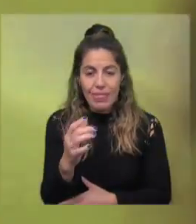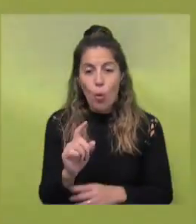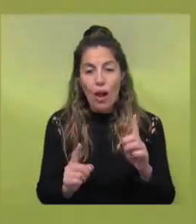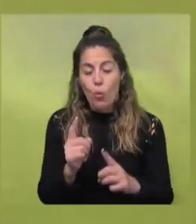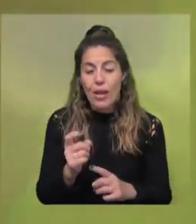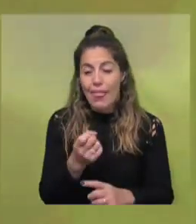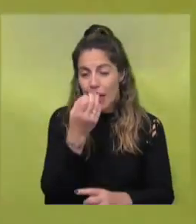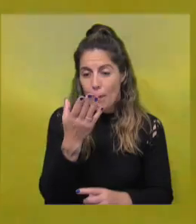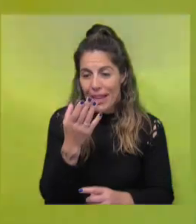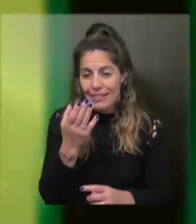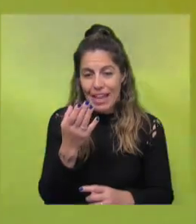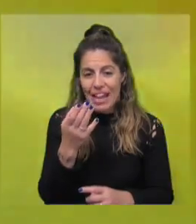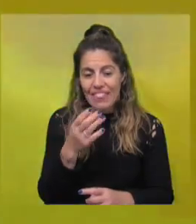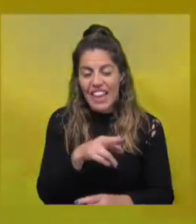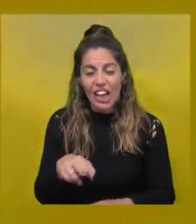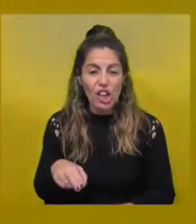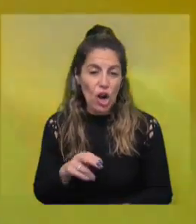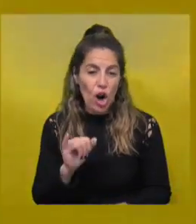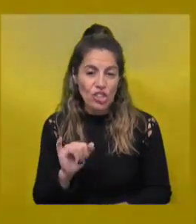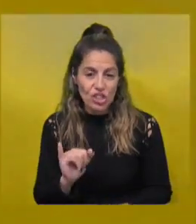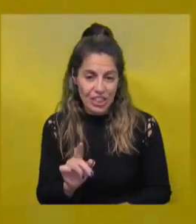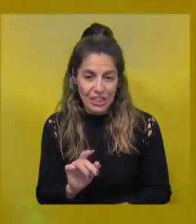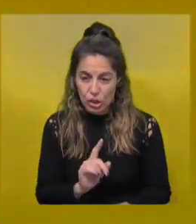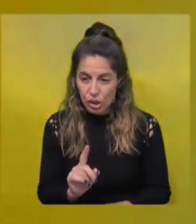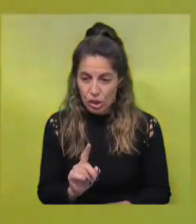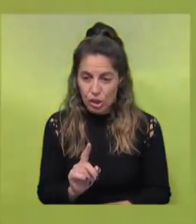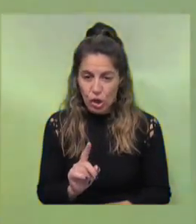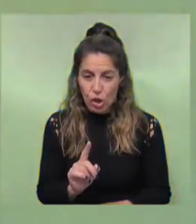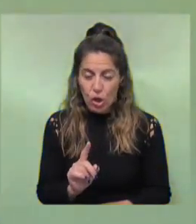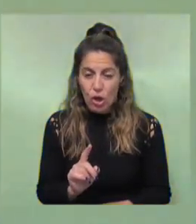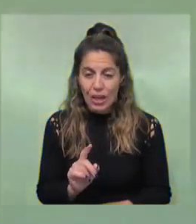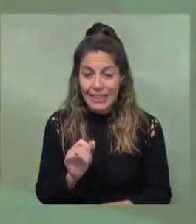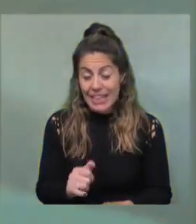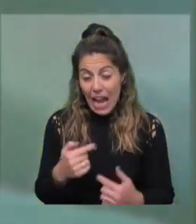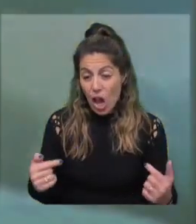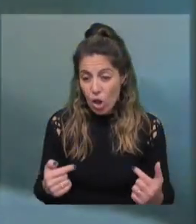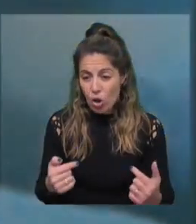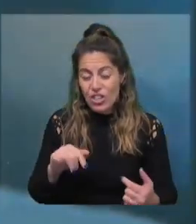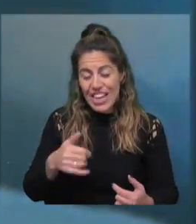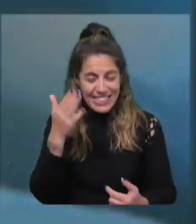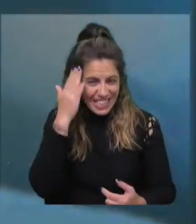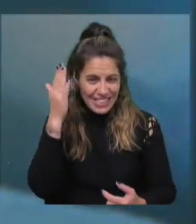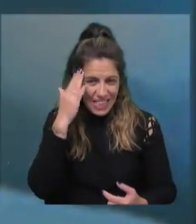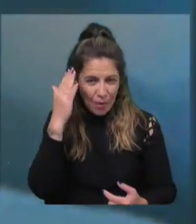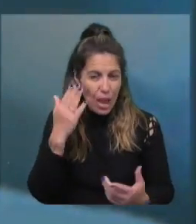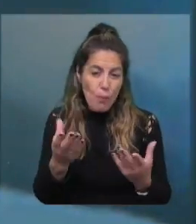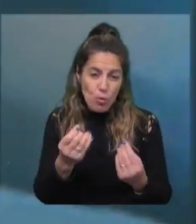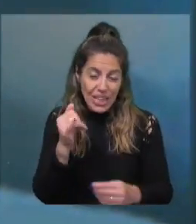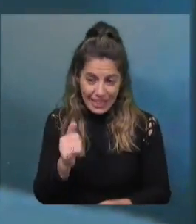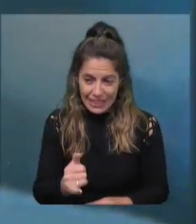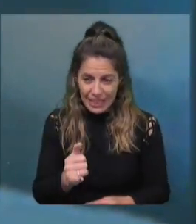plantas del bosque nativo del río Yi podía tener alguna propiedad, sino que es algo que ya se sabe y que hay muchas que lo